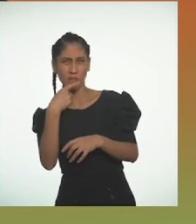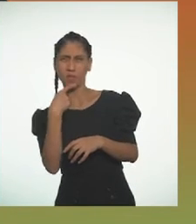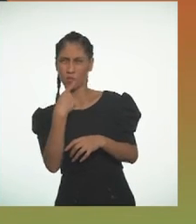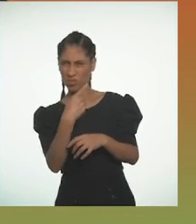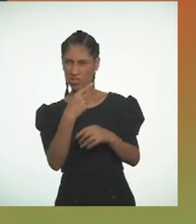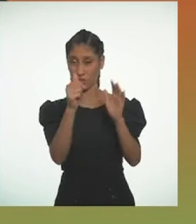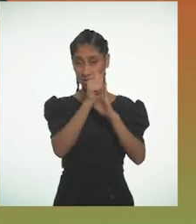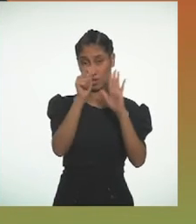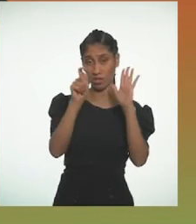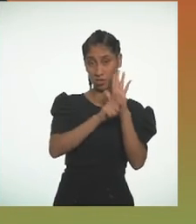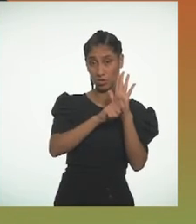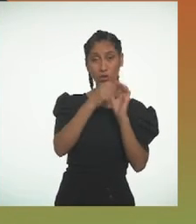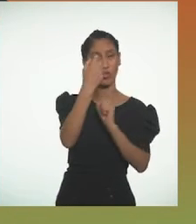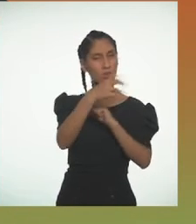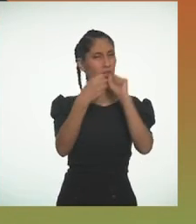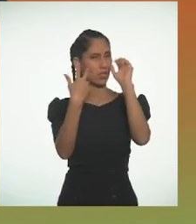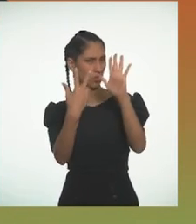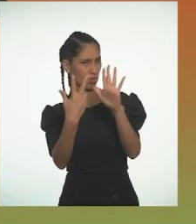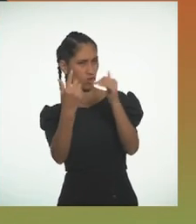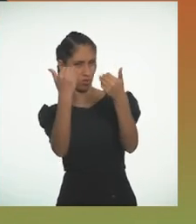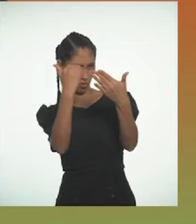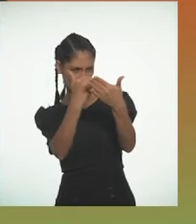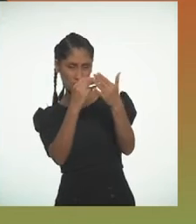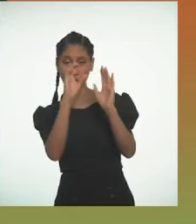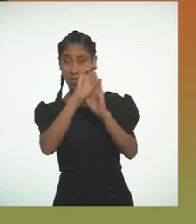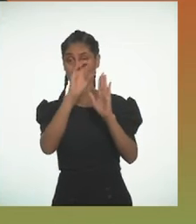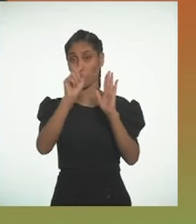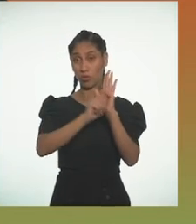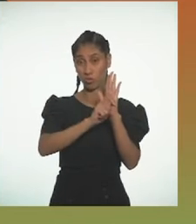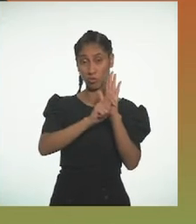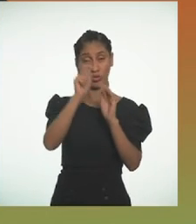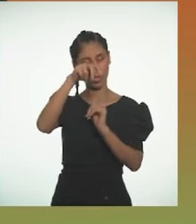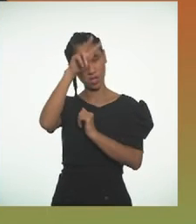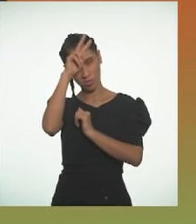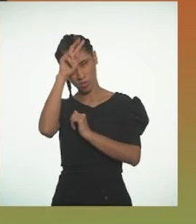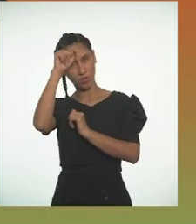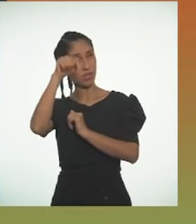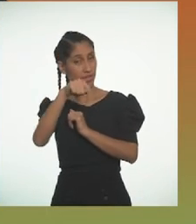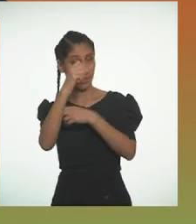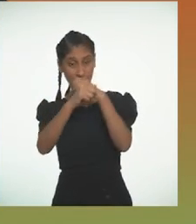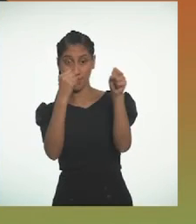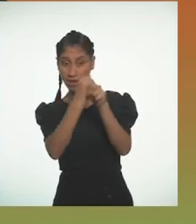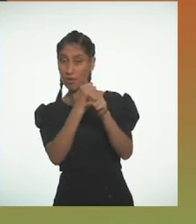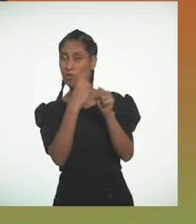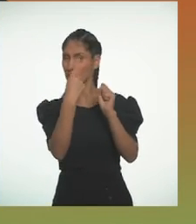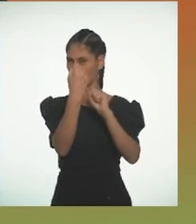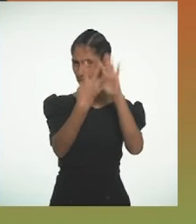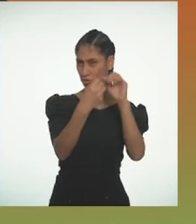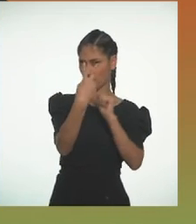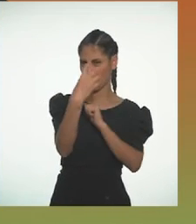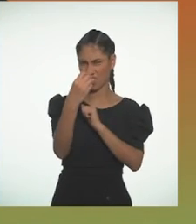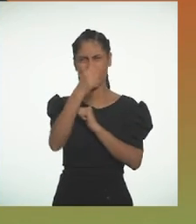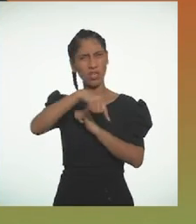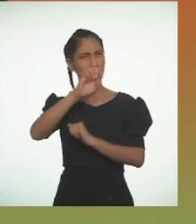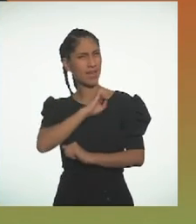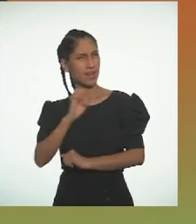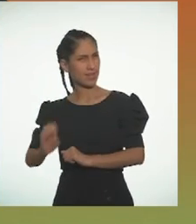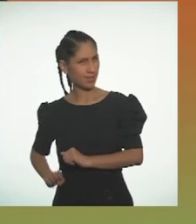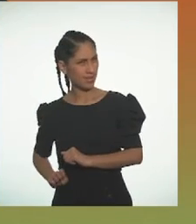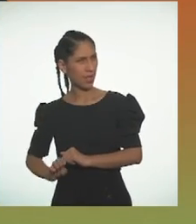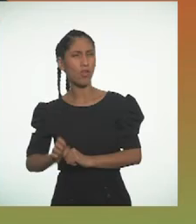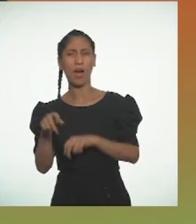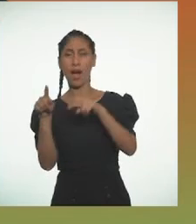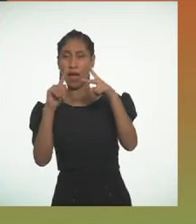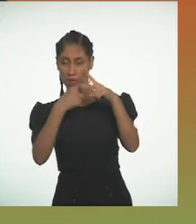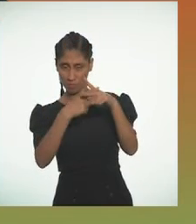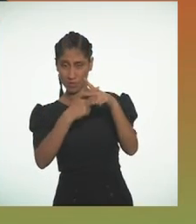dice el artículo 58 de la Constitución del Perú de ese año, el Estado